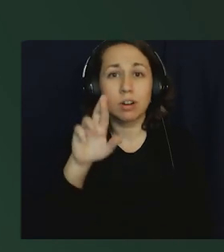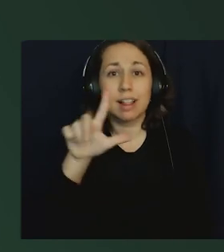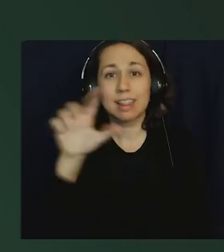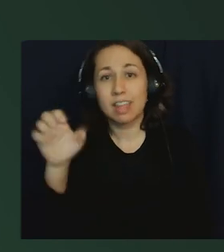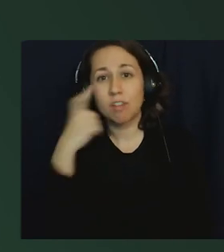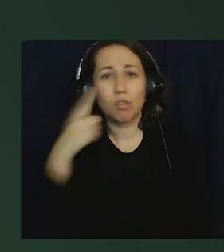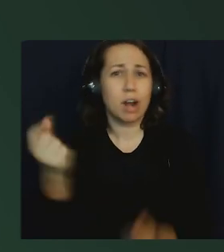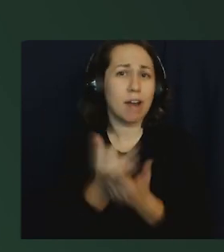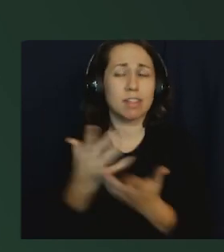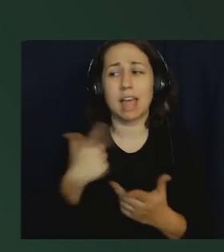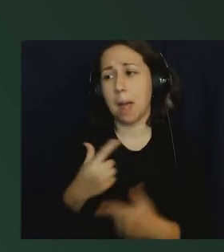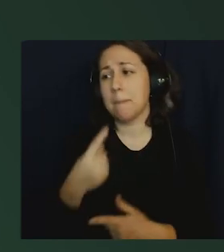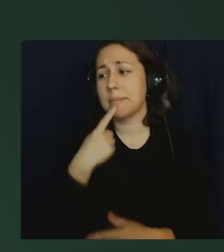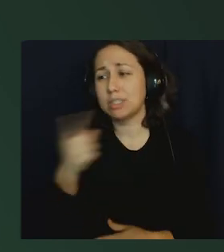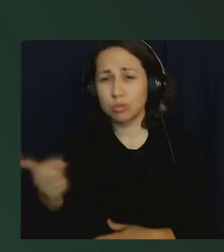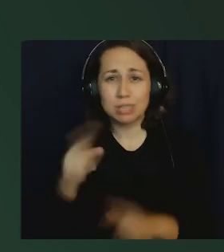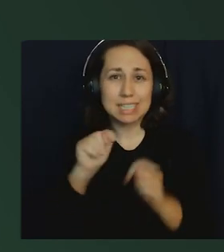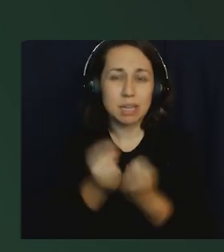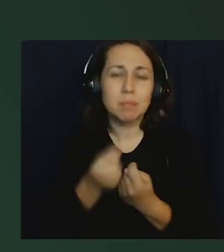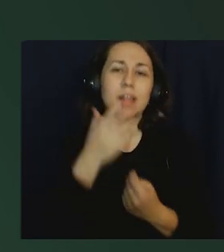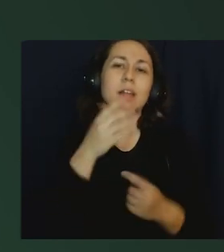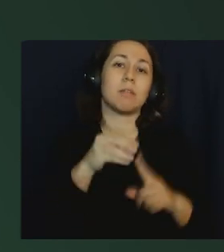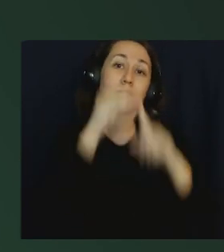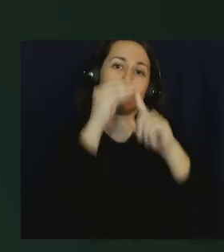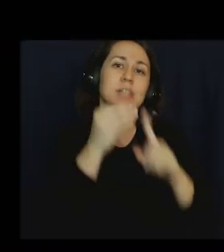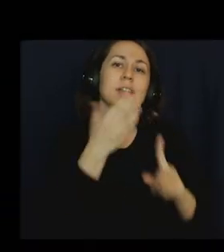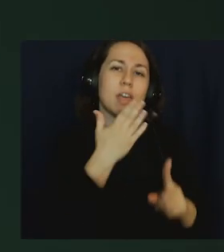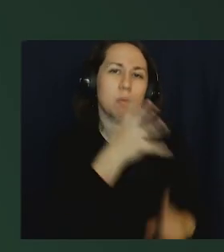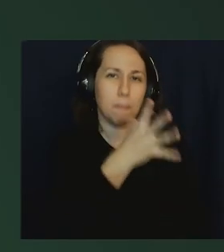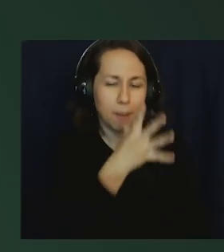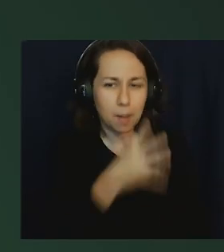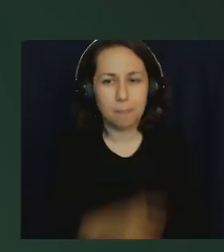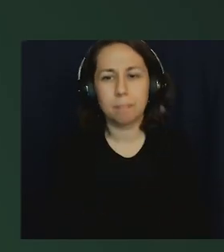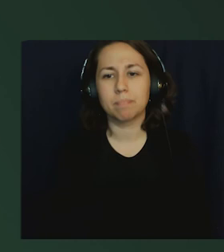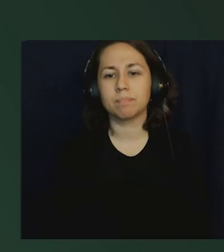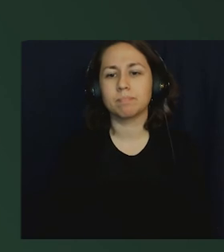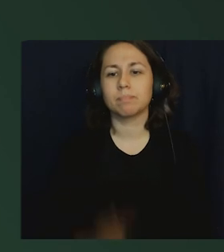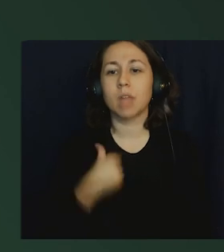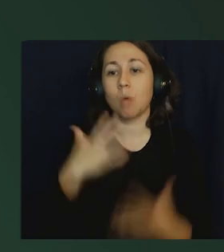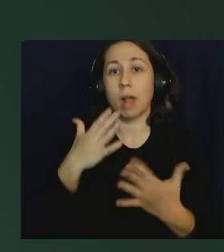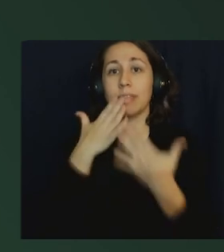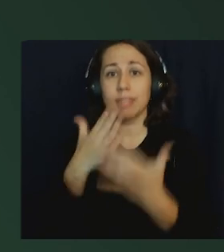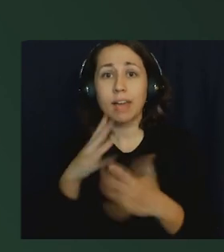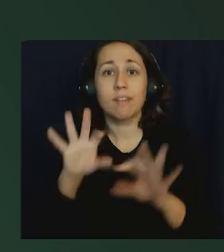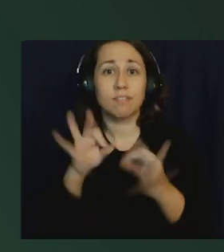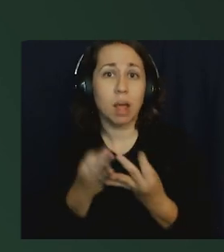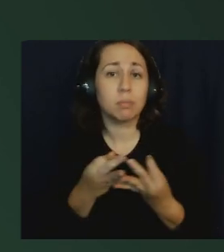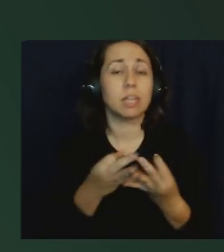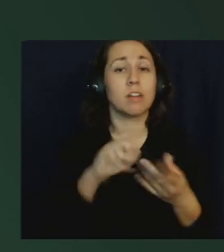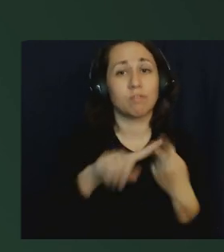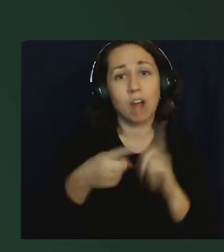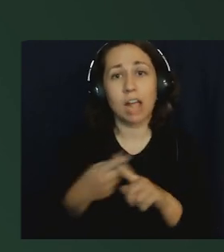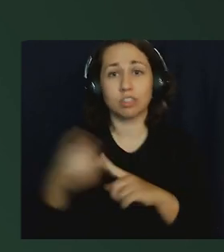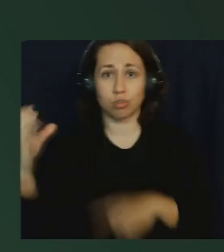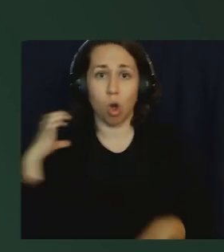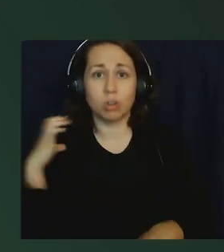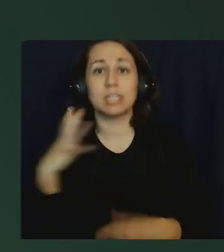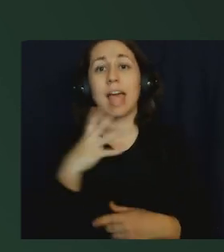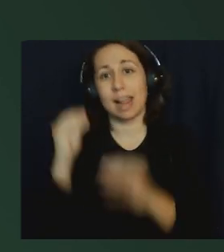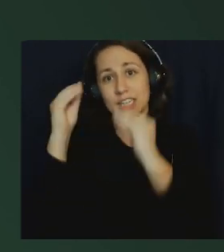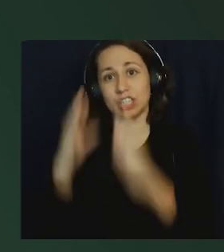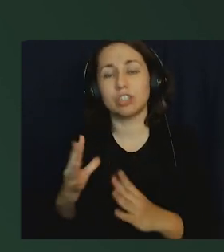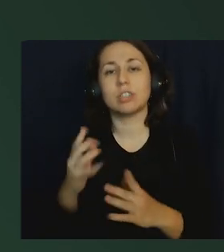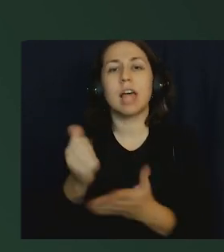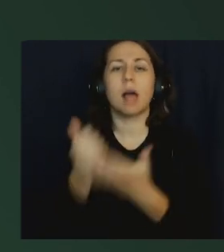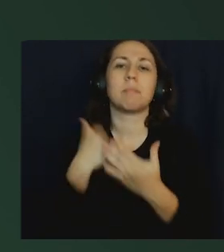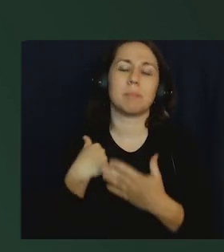los voy a extrañar. Y más que nada, gracias, mamá. Quiero agradecer a mi familia, amigos, entrenadores, maestros